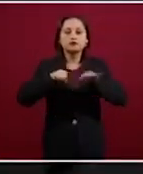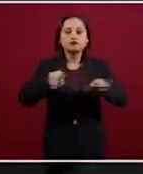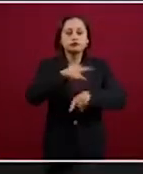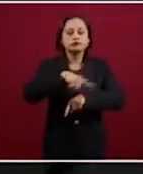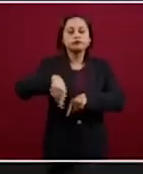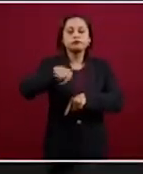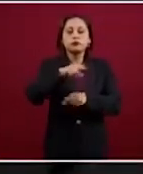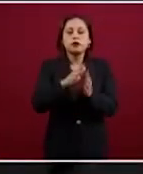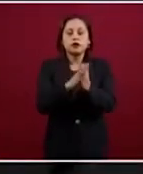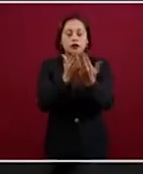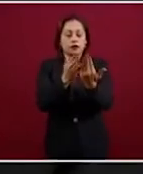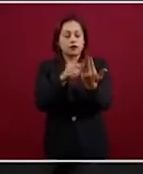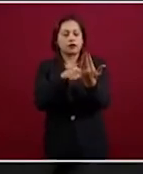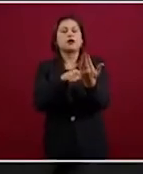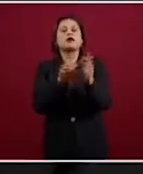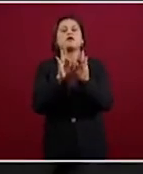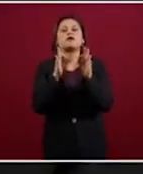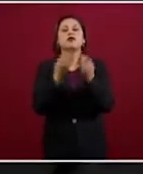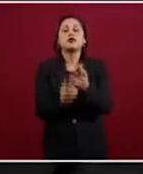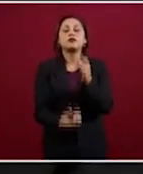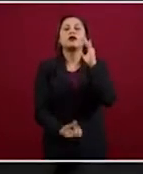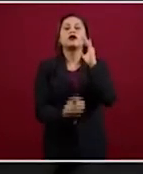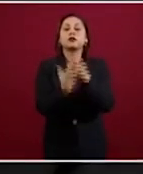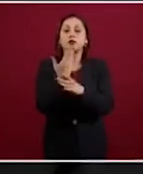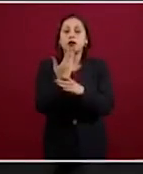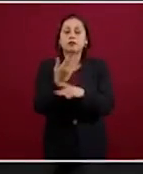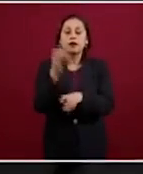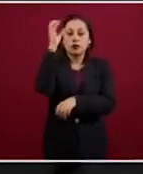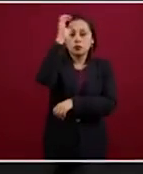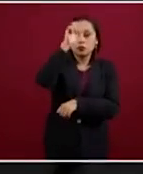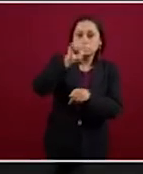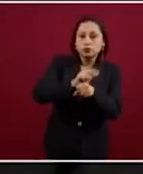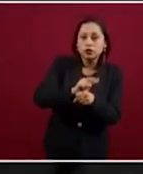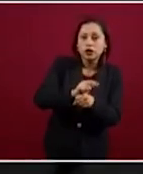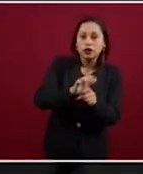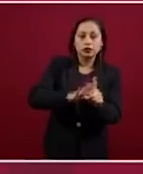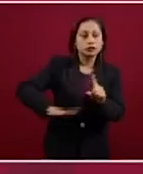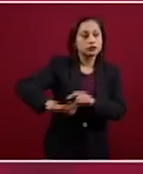en lo político en lo económico en lo social en lo cultural